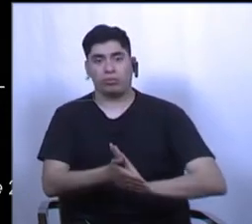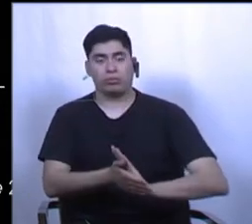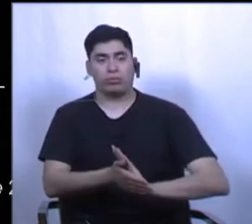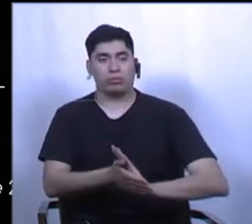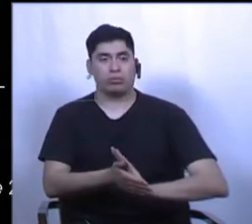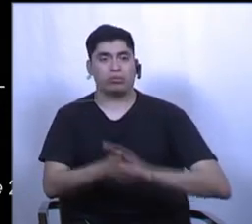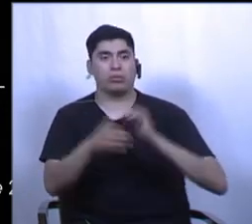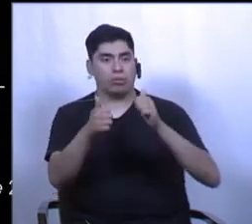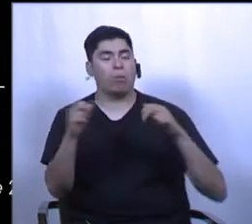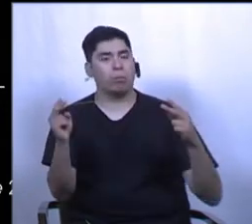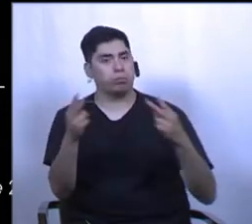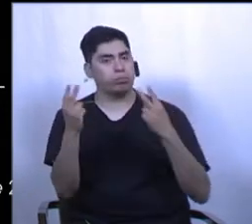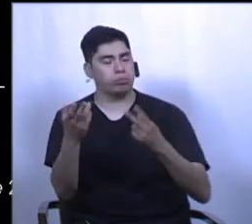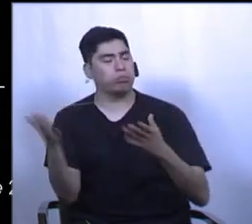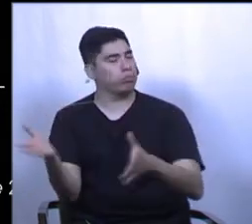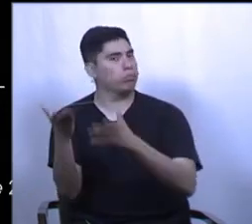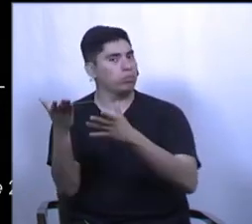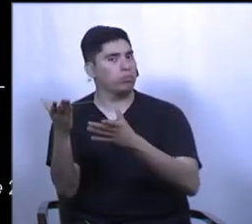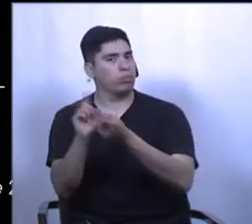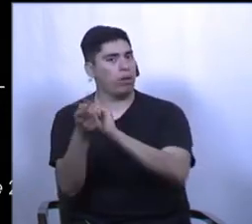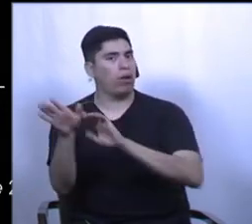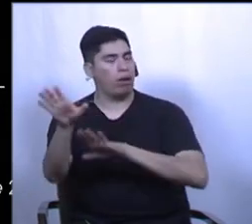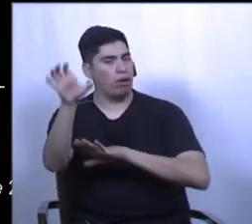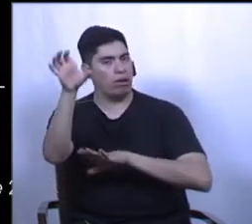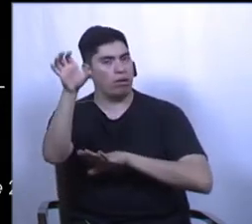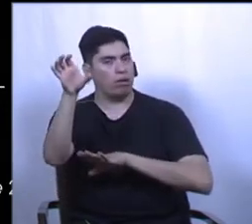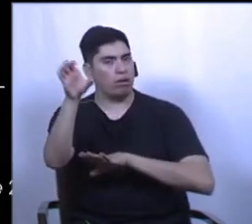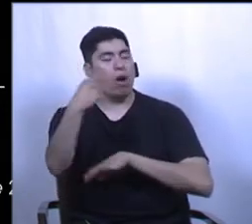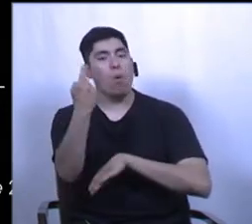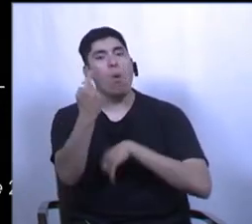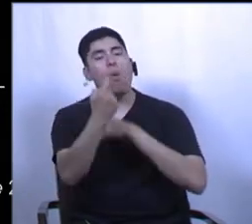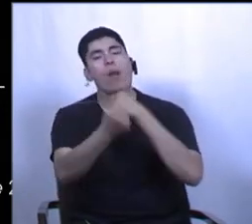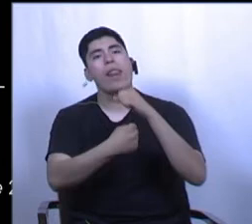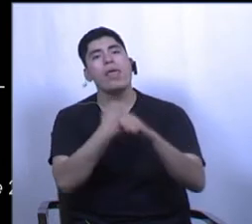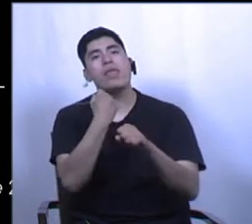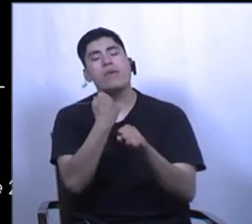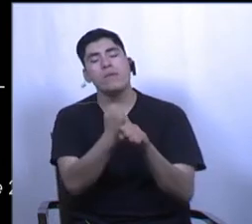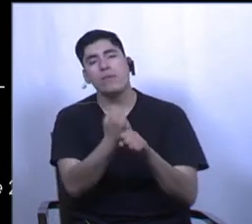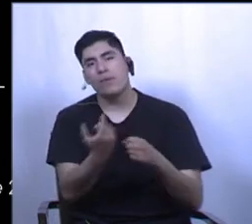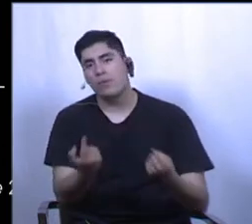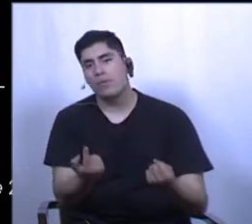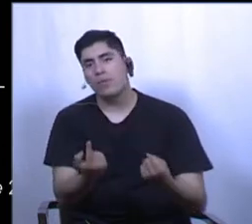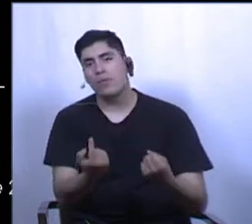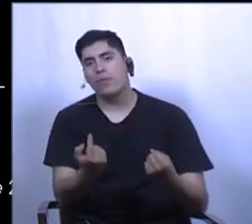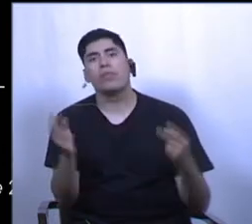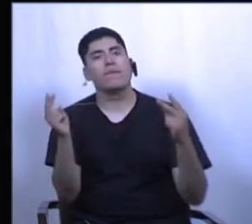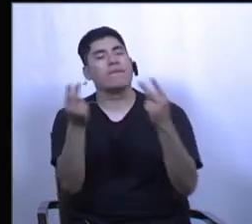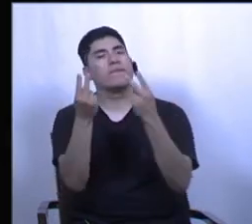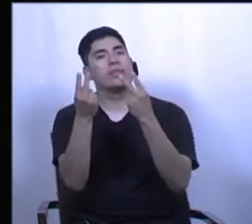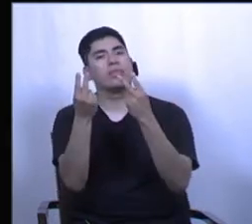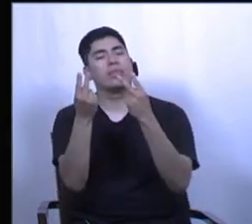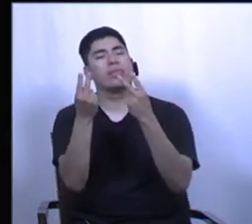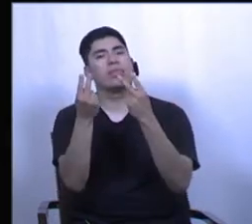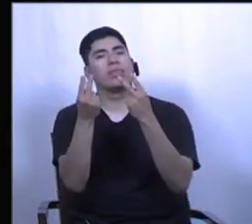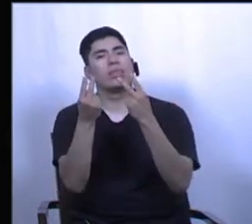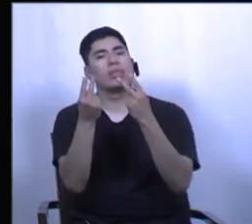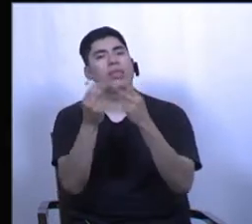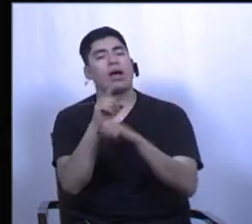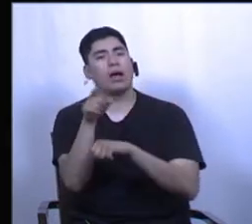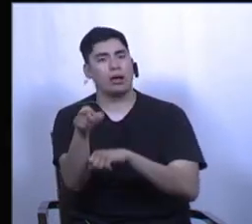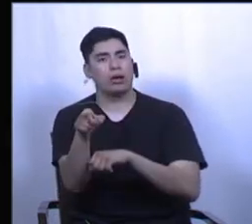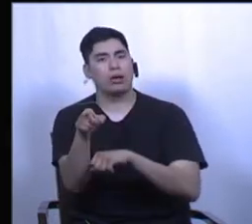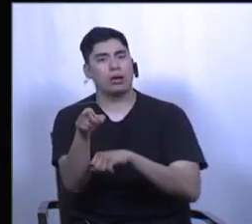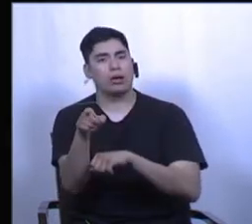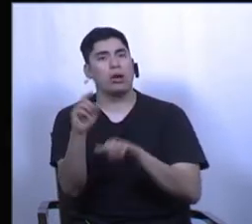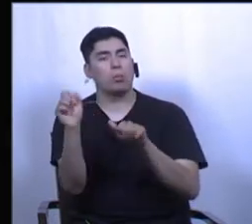Y hay un 100%, eso es un año de vida. Ellos están completamente